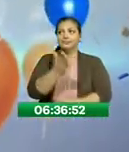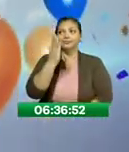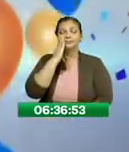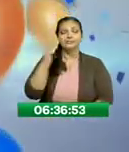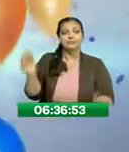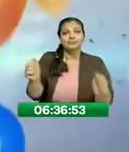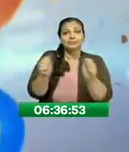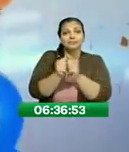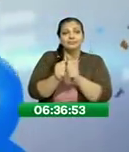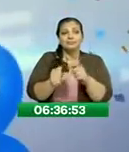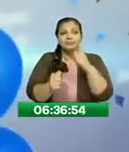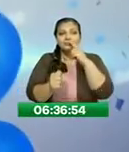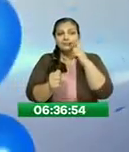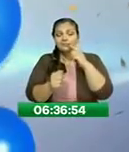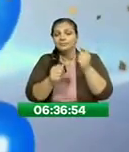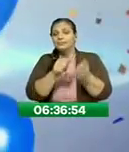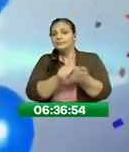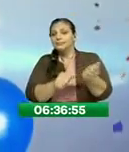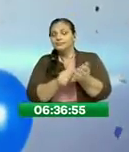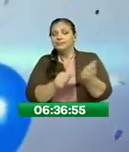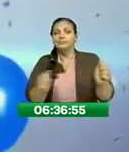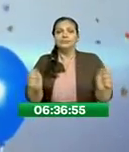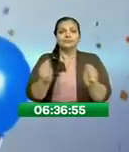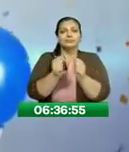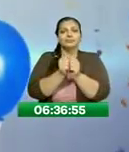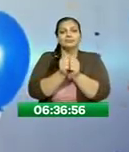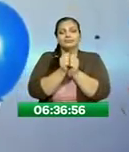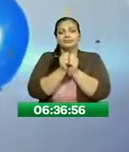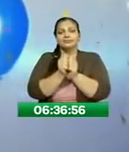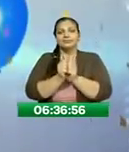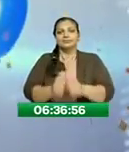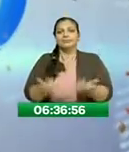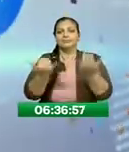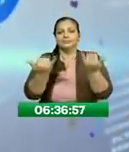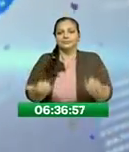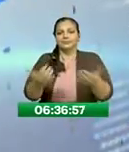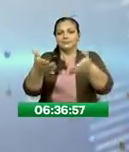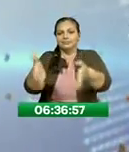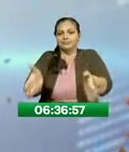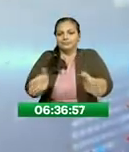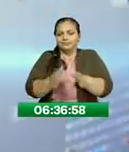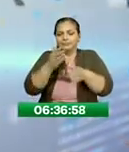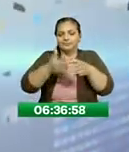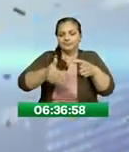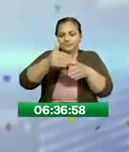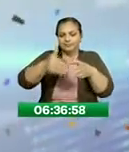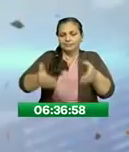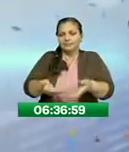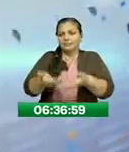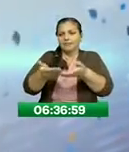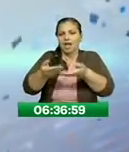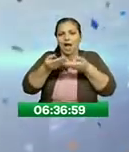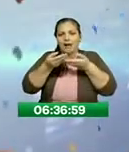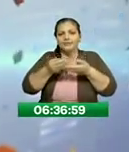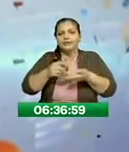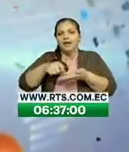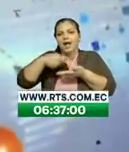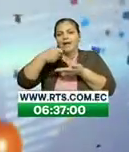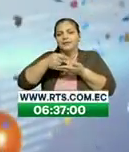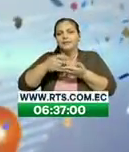su papito, su hermanito. Hoy comemos torta por Tiffany. Eso, felicitaciones,